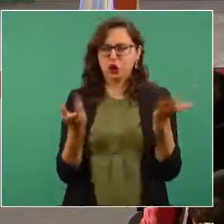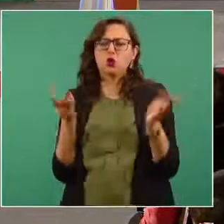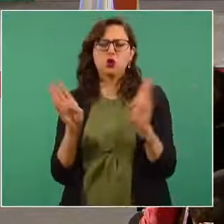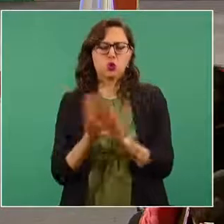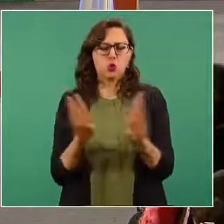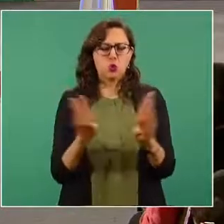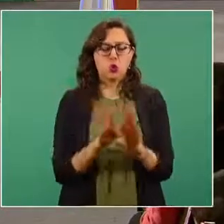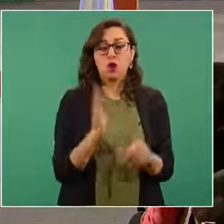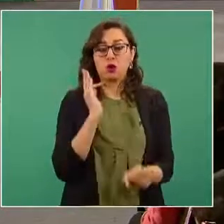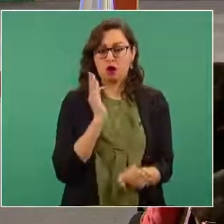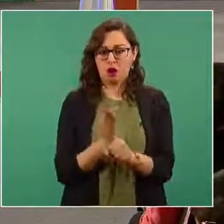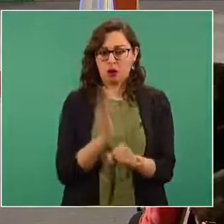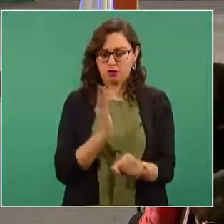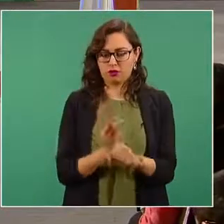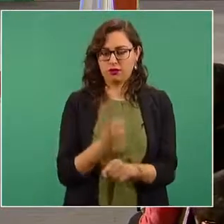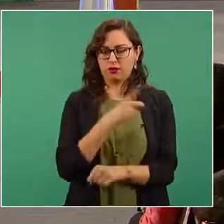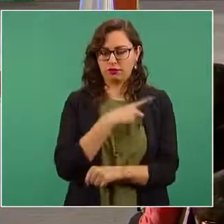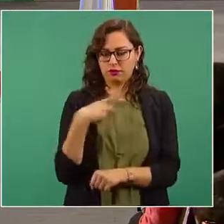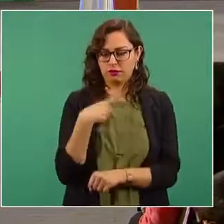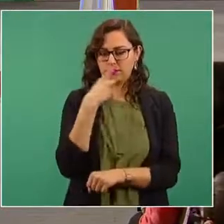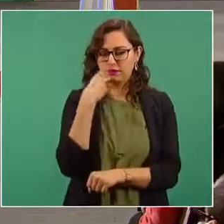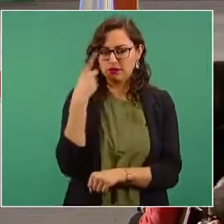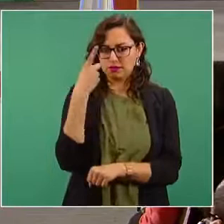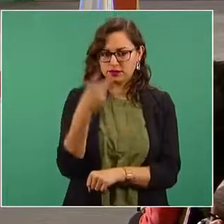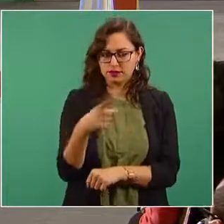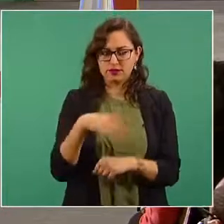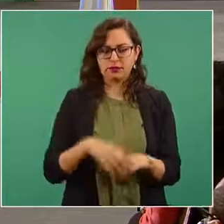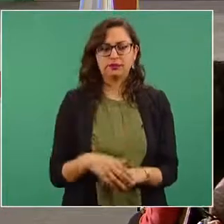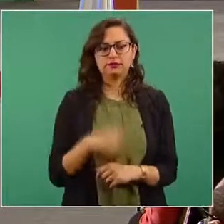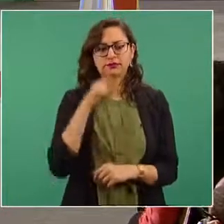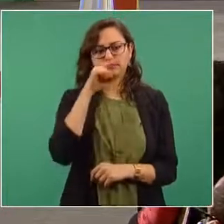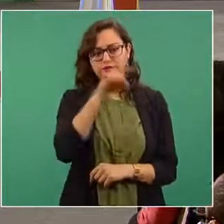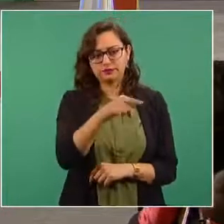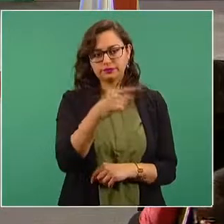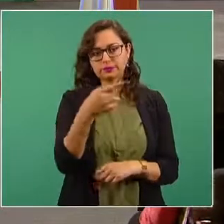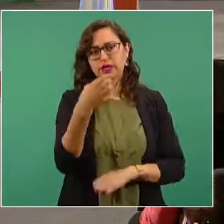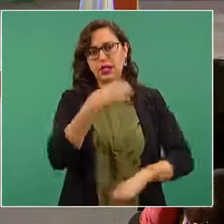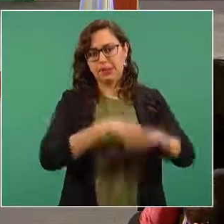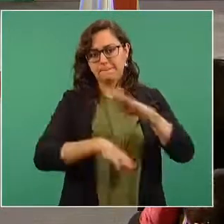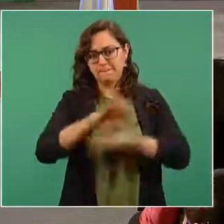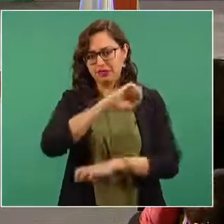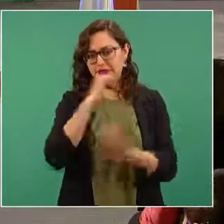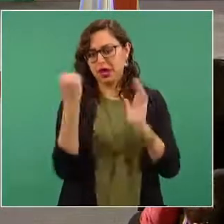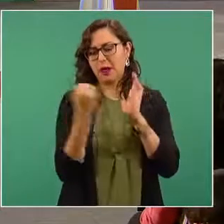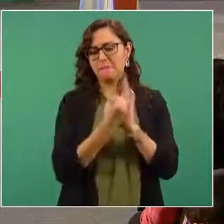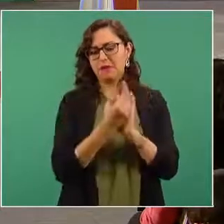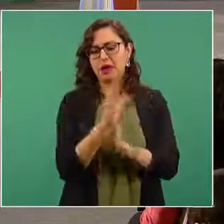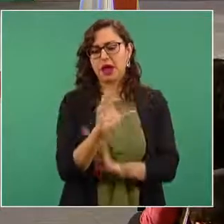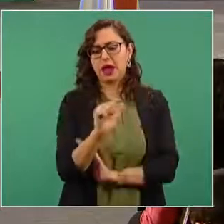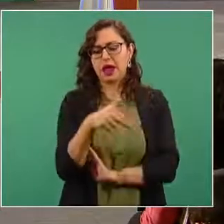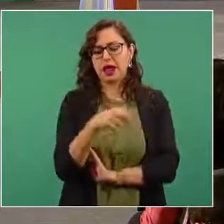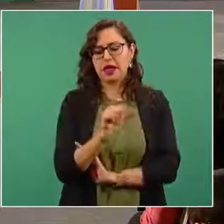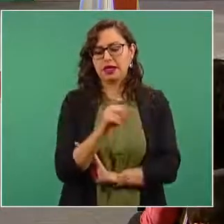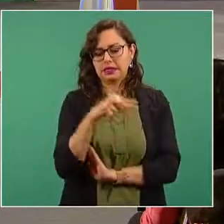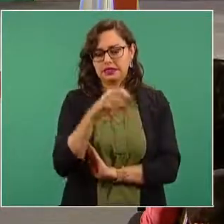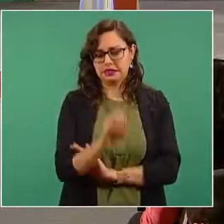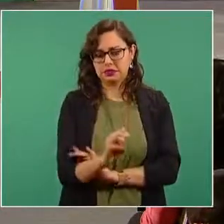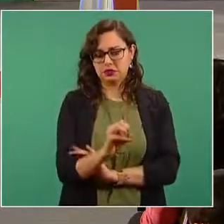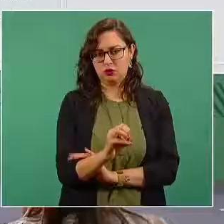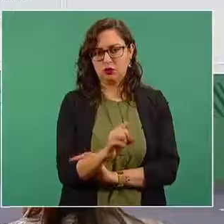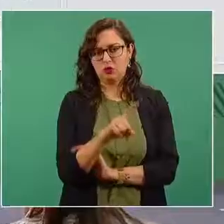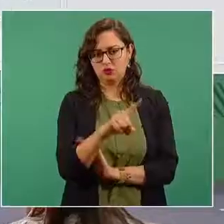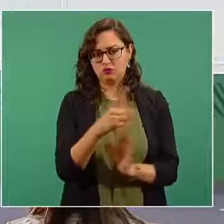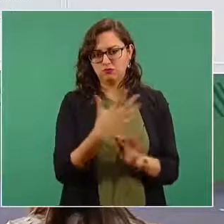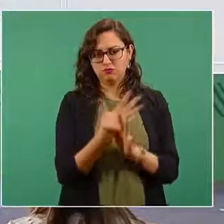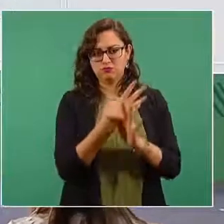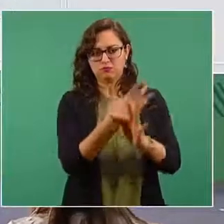el comunicado que nos mandó CanSino, es una síntesis, con lo que podemos decir que ya